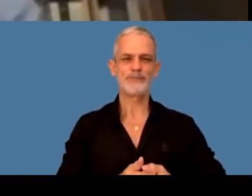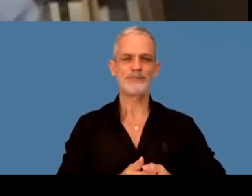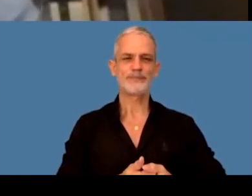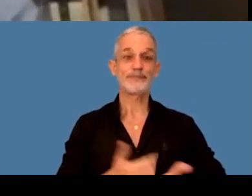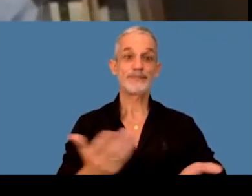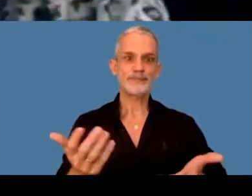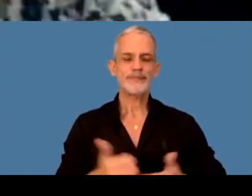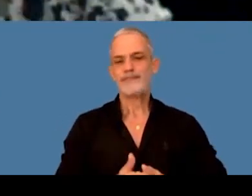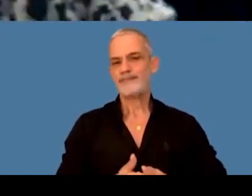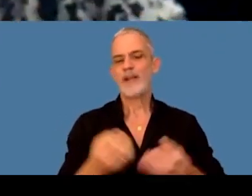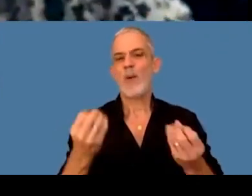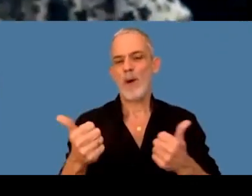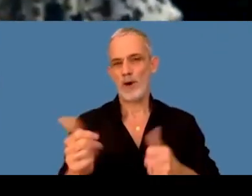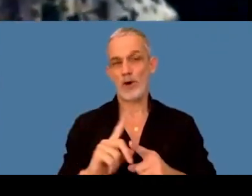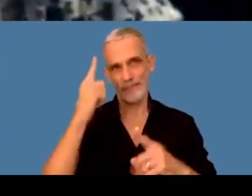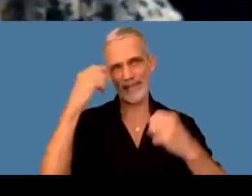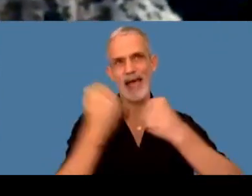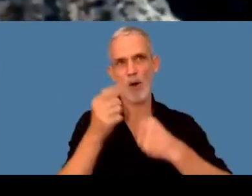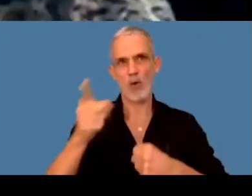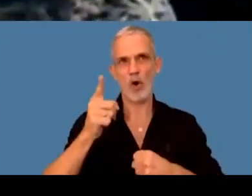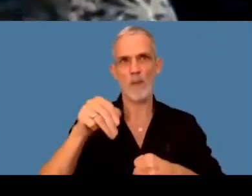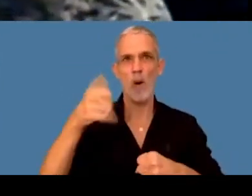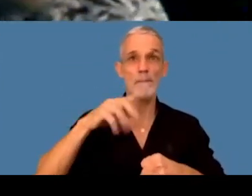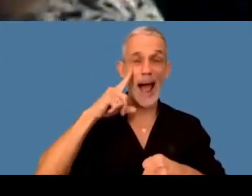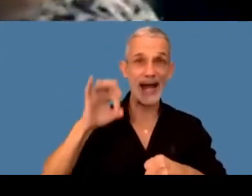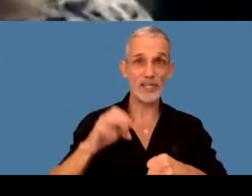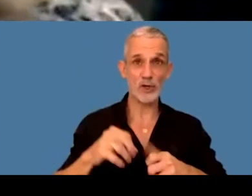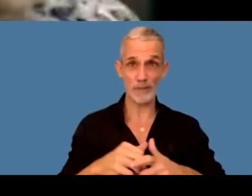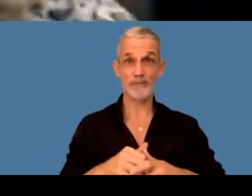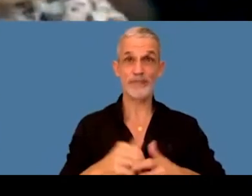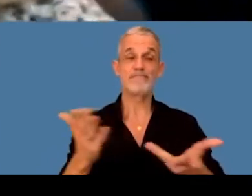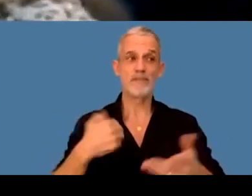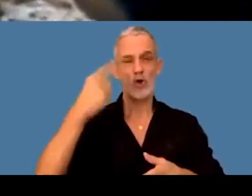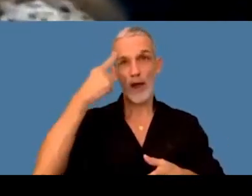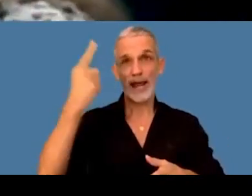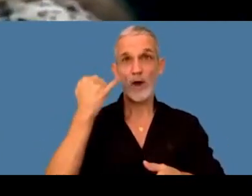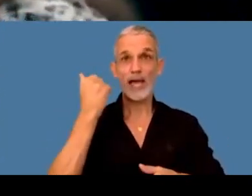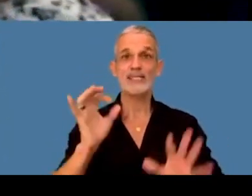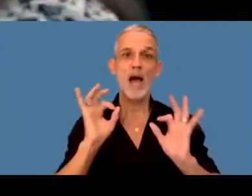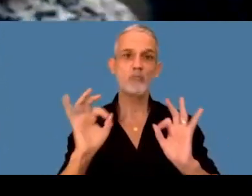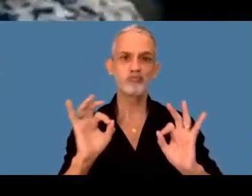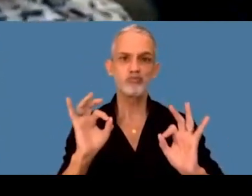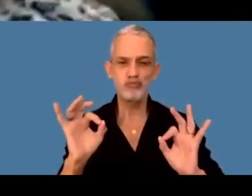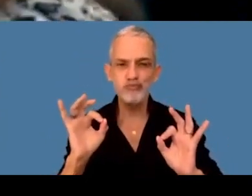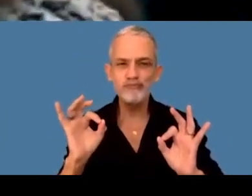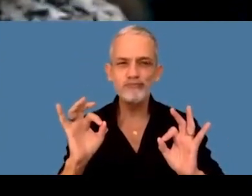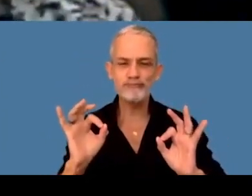afortunados. Estoy de acuerdo con vos, Mario, y me parece que ya hemos